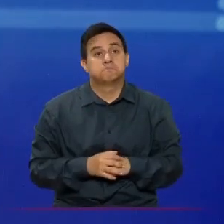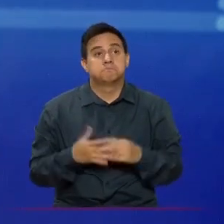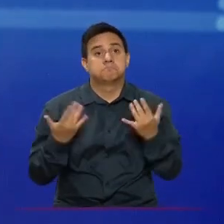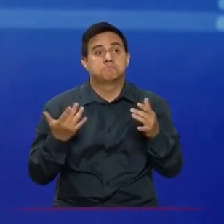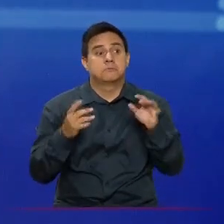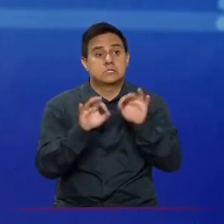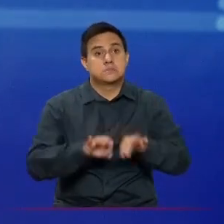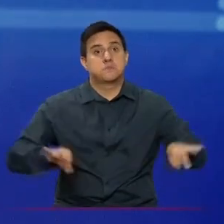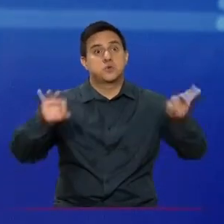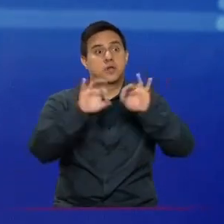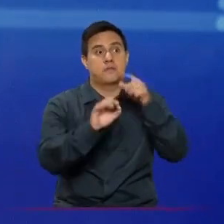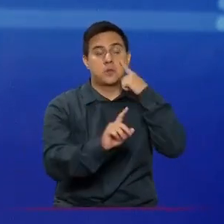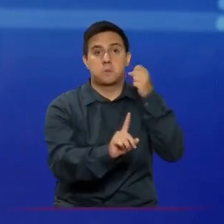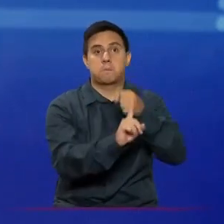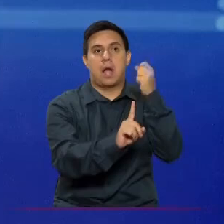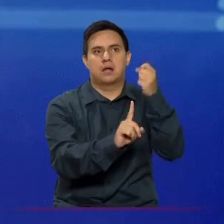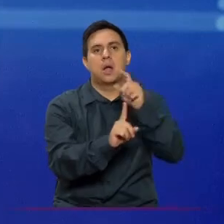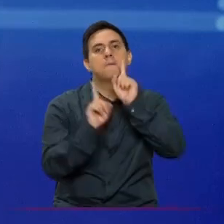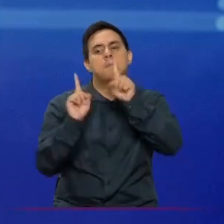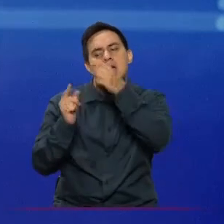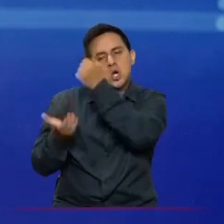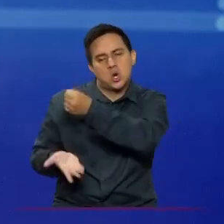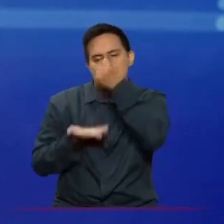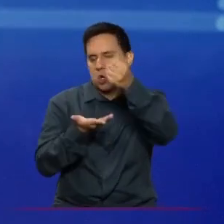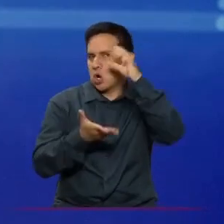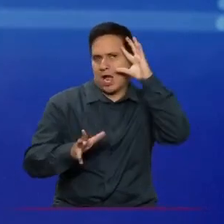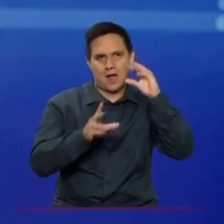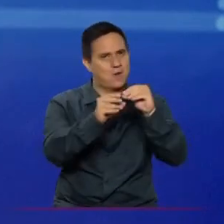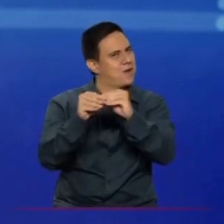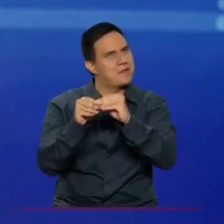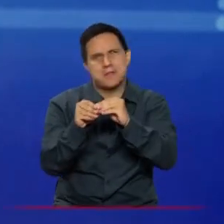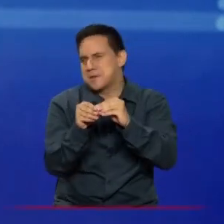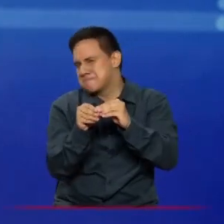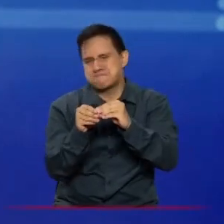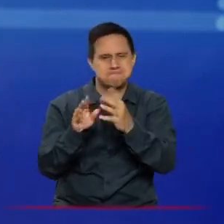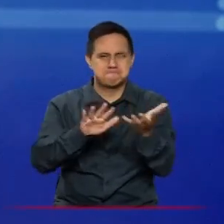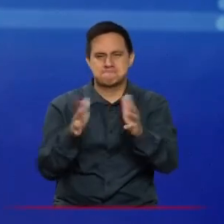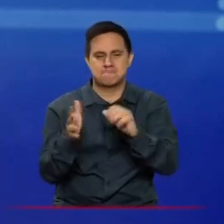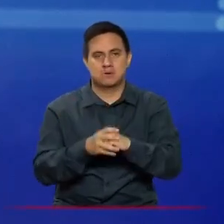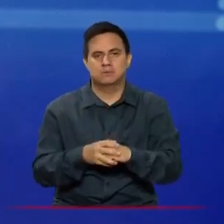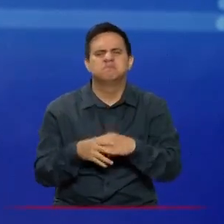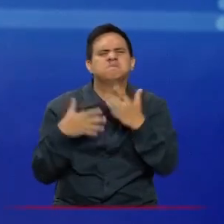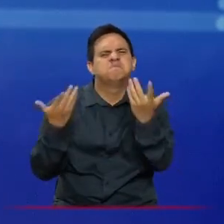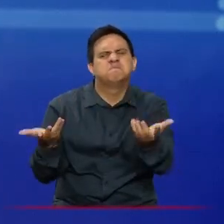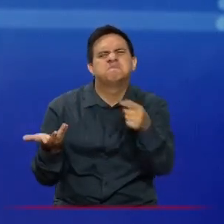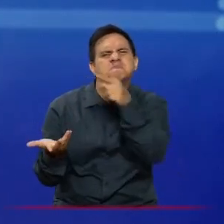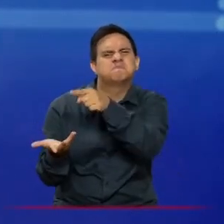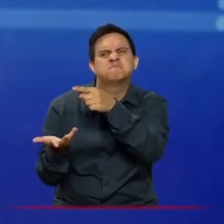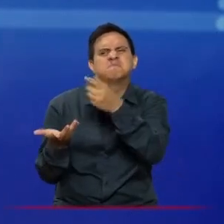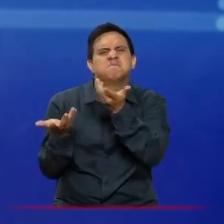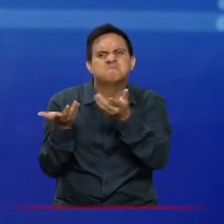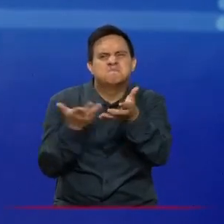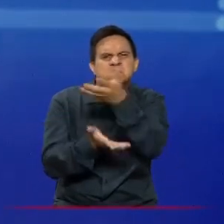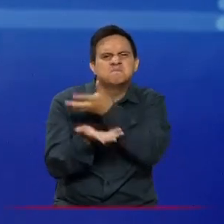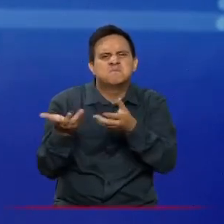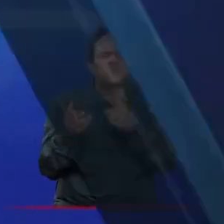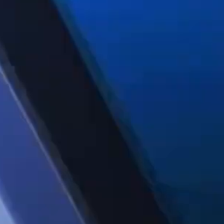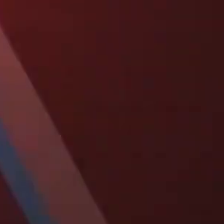aunque en temas de financiamiento no hubo acuerdo macro. Luisa Solís, buenas tardes. ¿Cuál es el balance de las